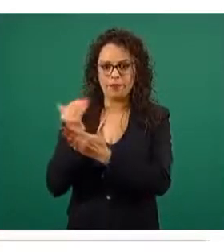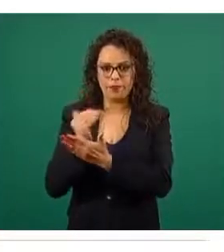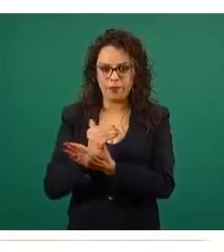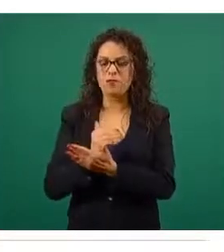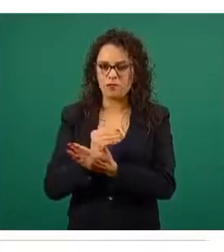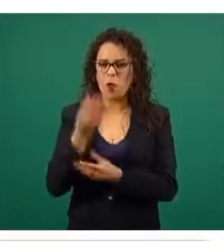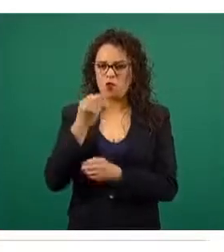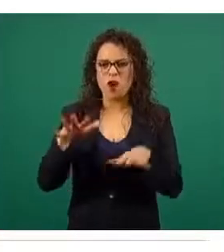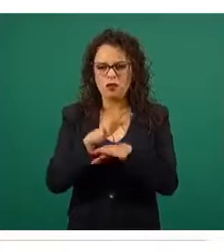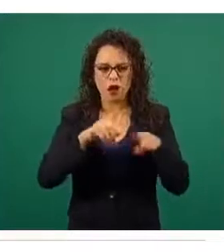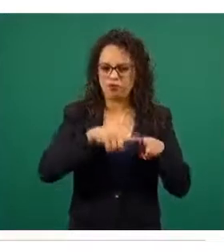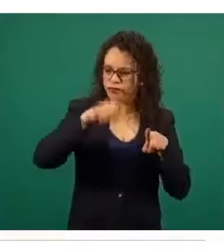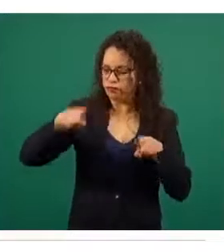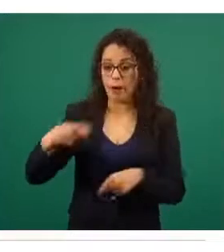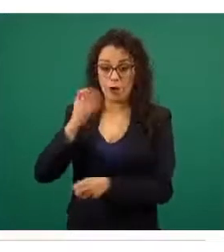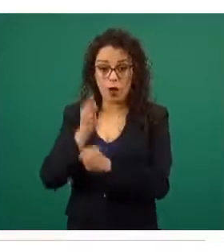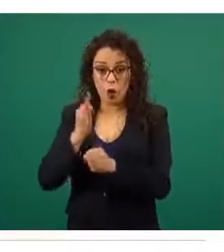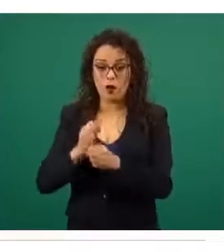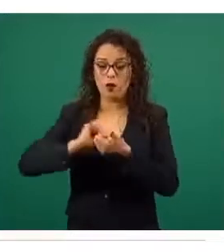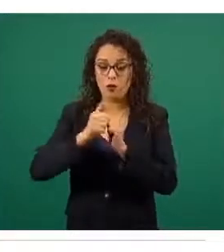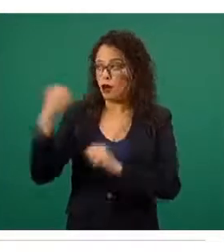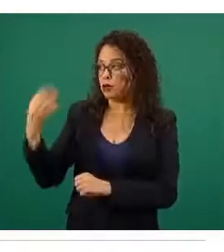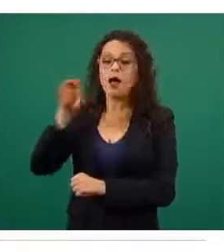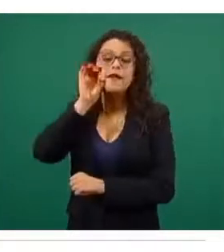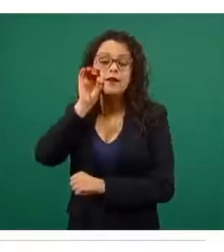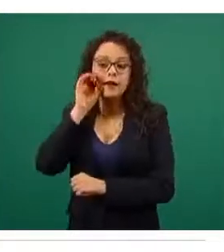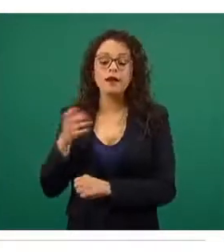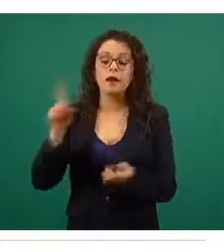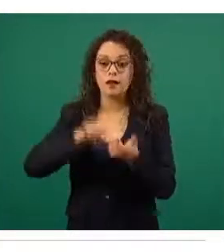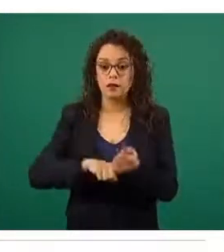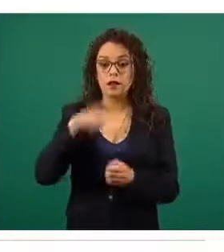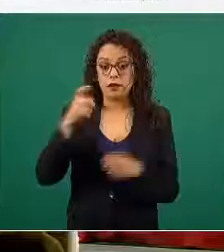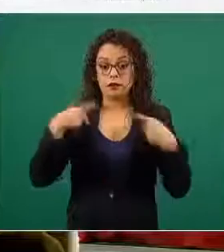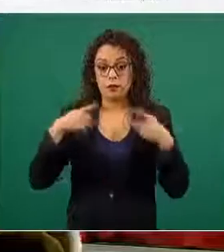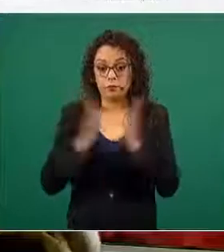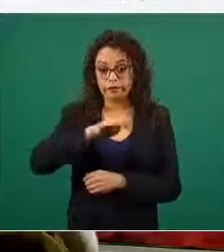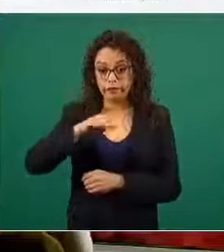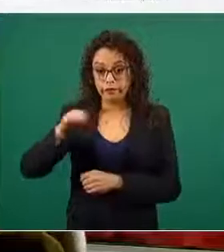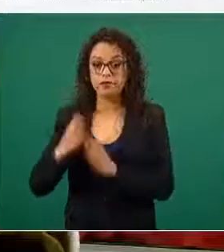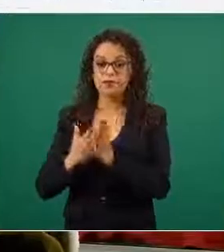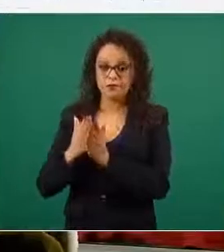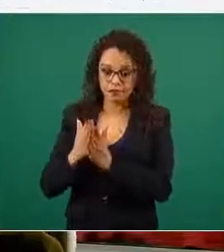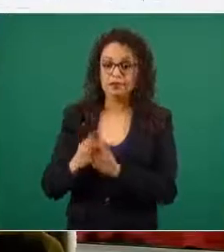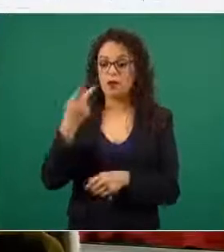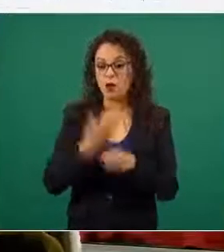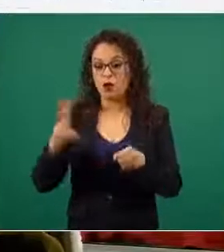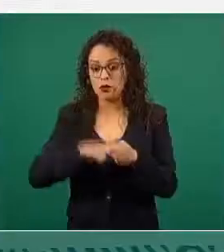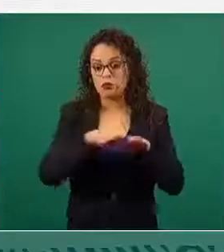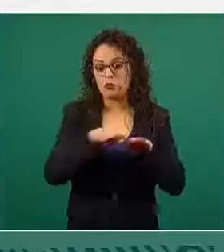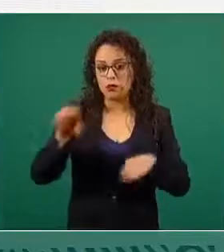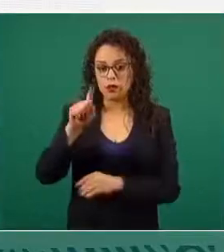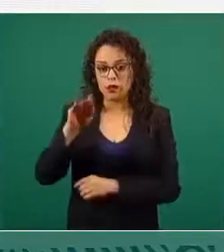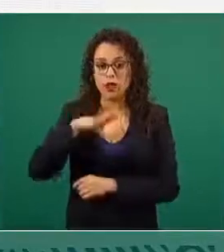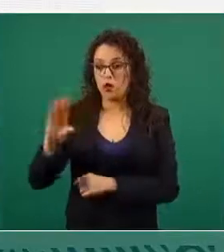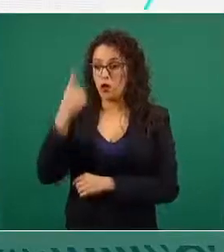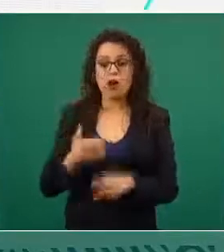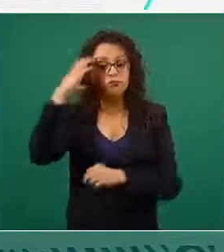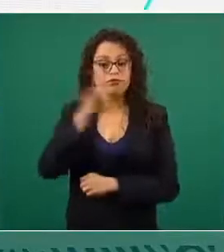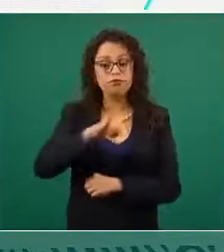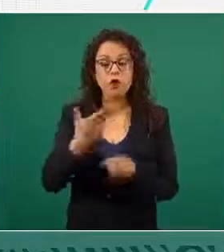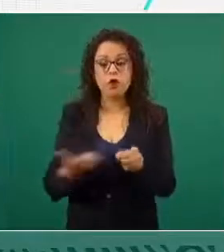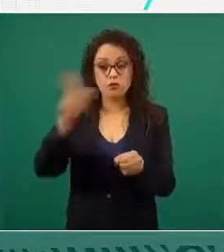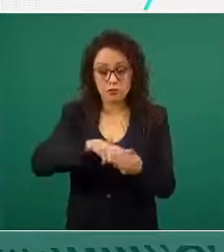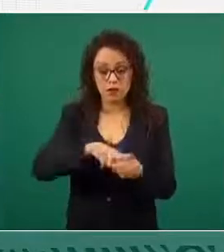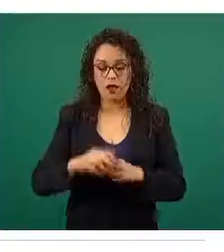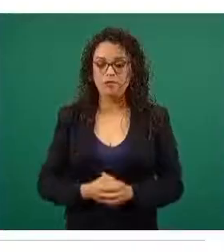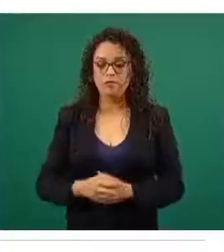importantes a partir del otoño, está en semáforo naranja, la mortalidad va en descenso, la siguiente, la hospitalización estable y tiene una amplia reserva hospitalaria, 91%, la siguiente.